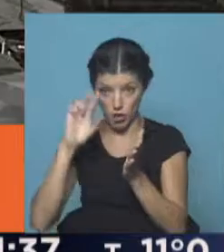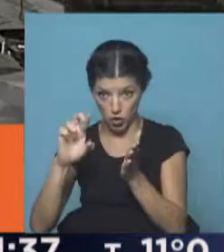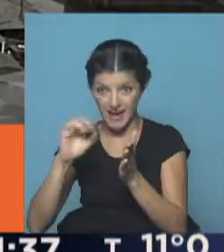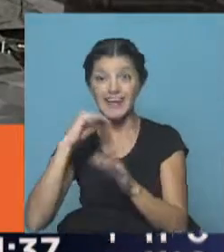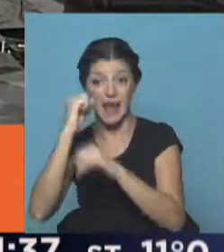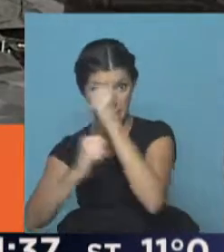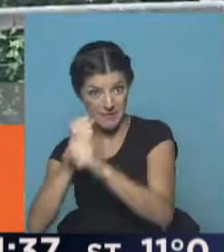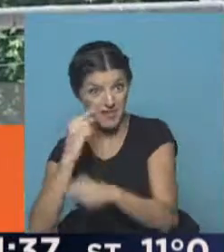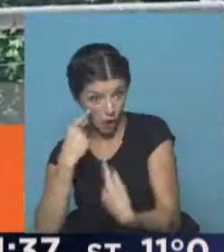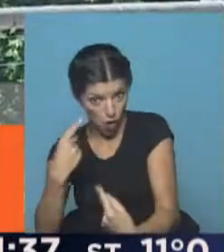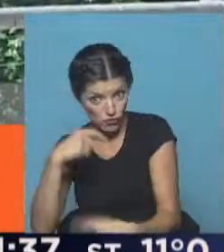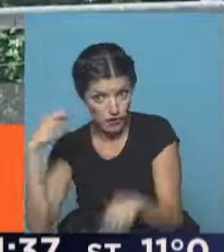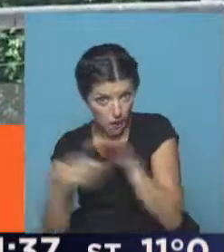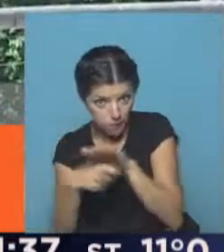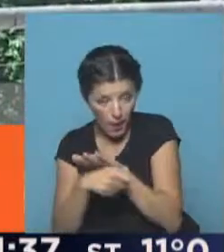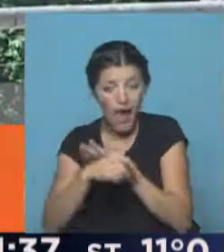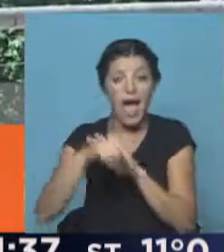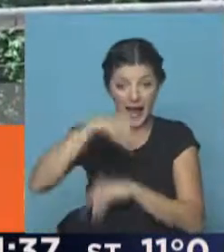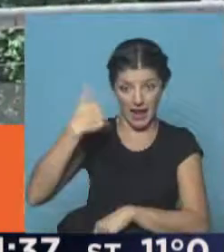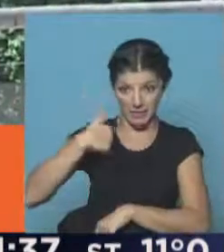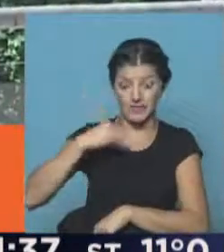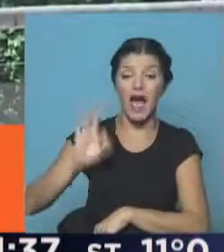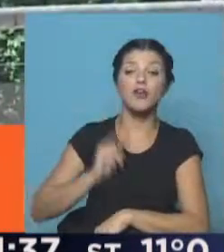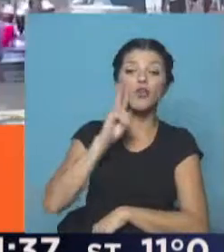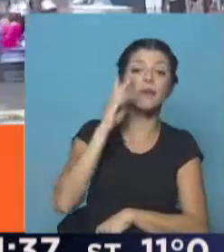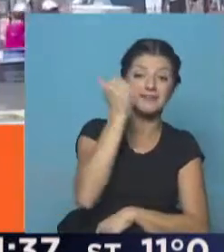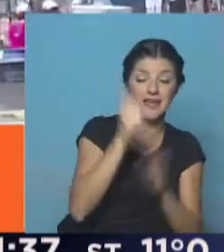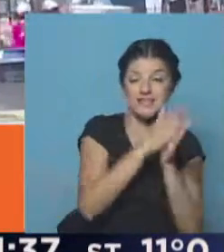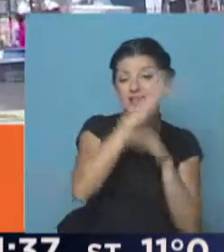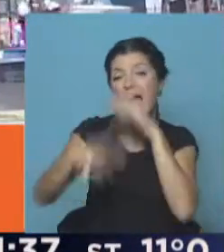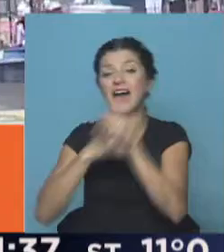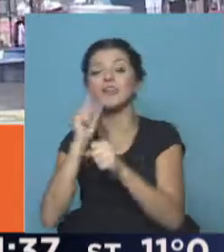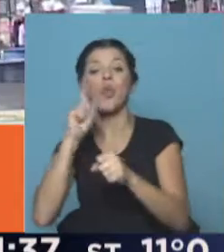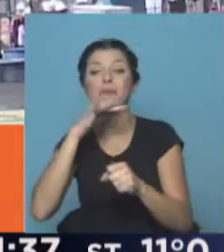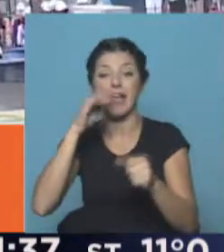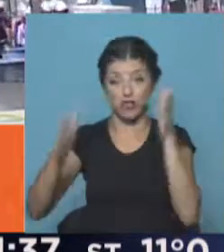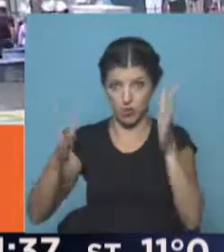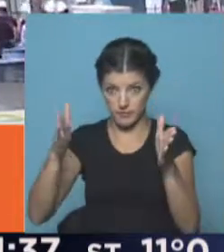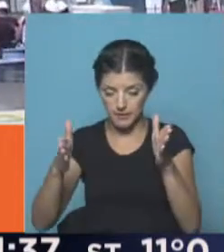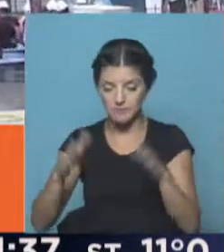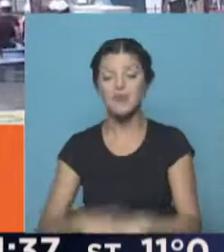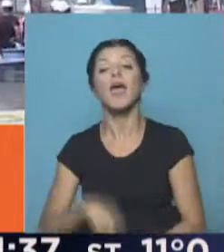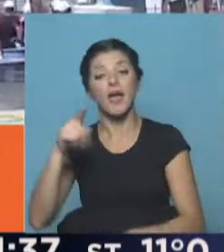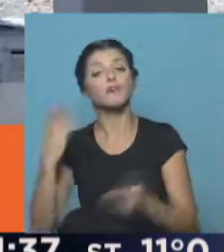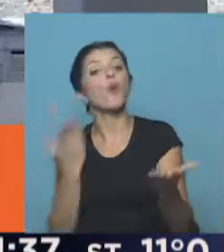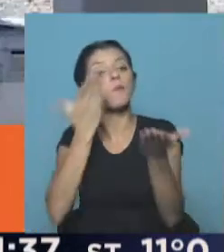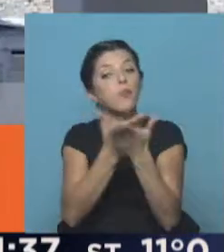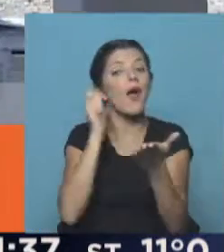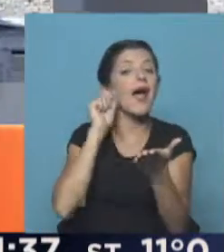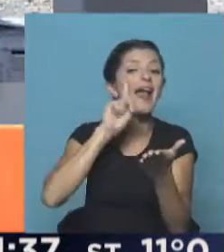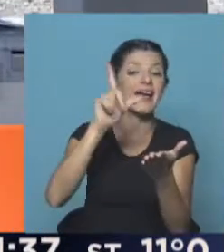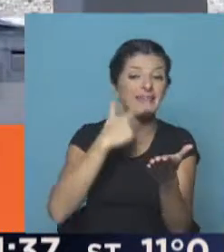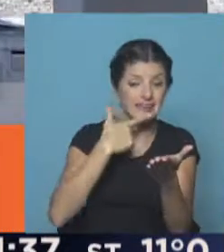haber pagado en la Argentina entre 2006 y 2014. La información será enviada a la procuradora Gilles Carbó y por ahora no será